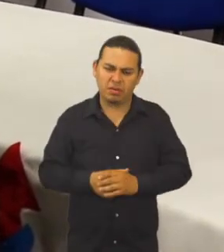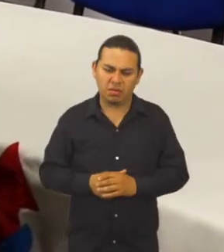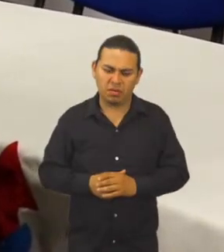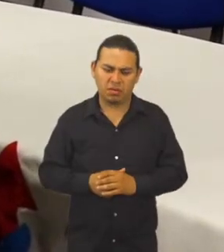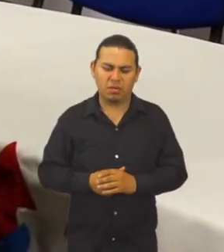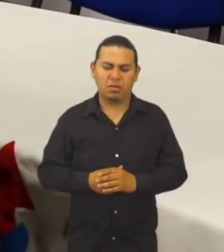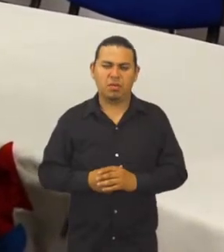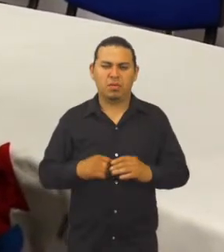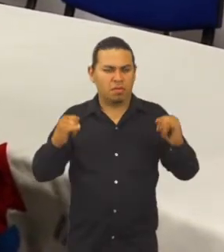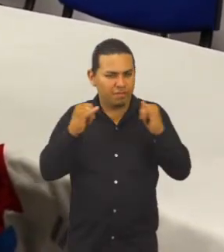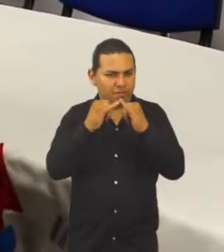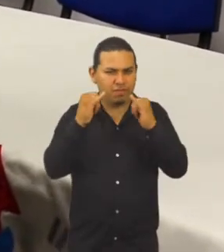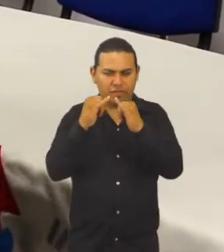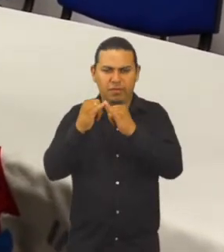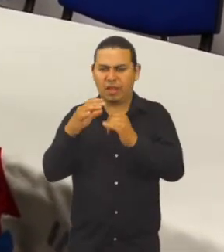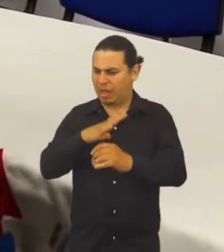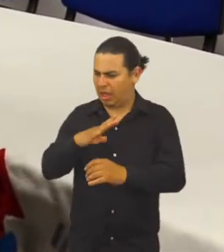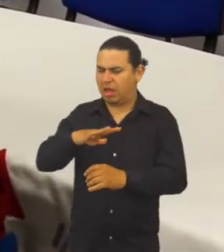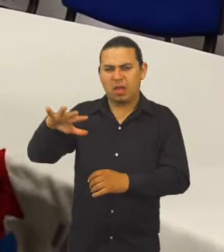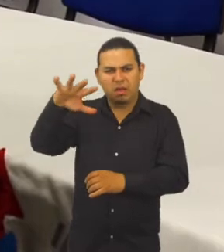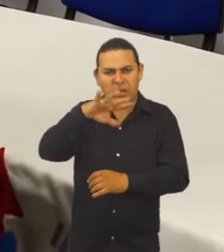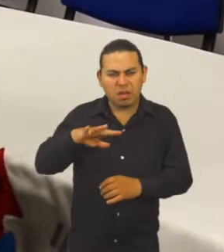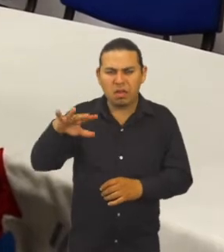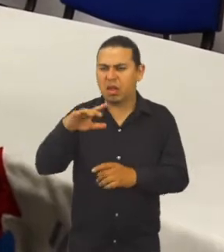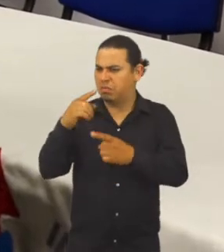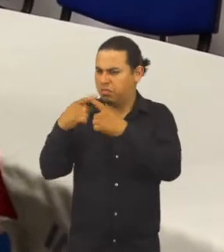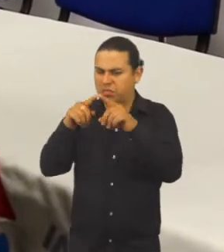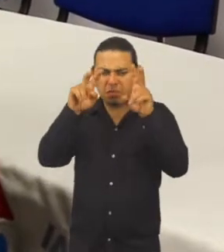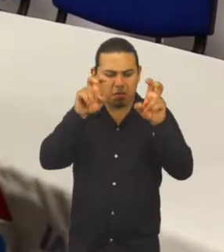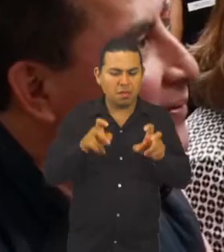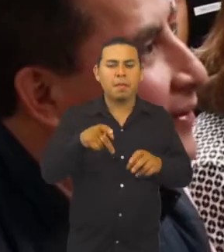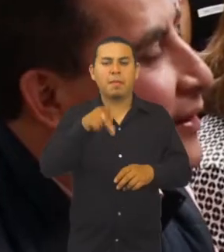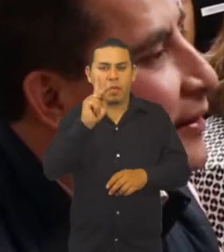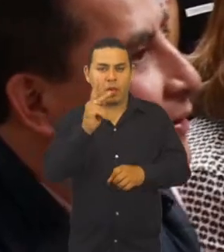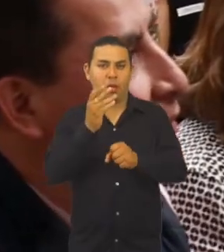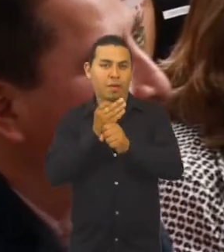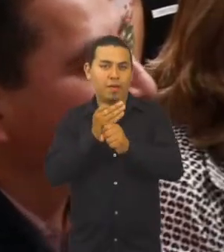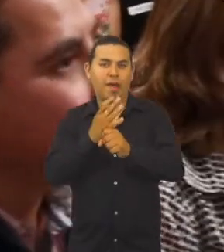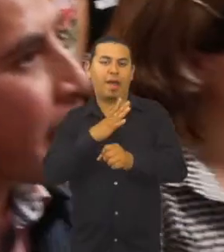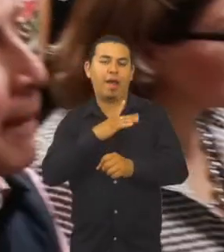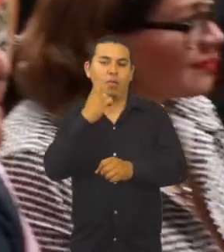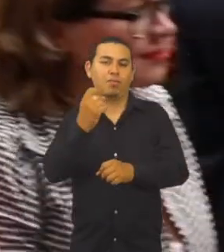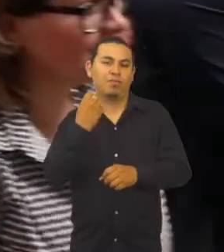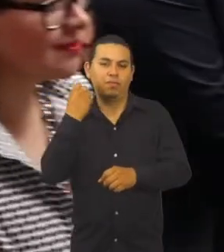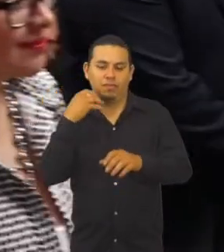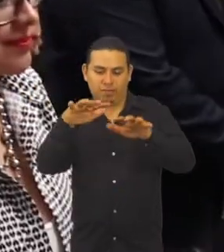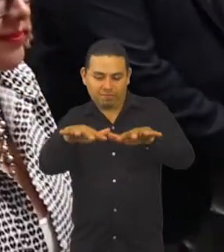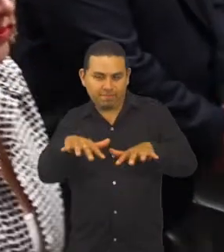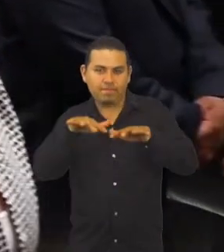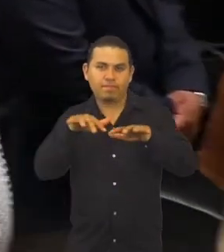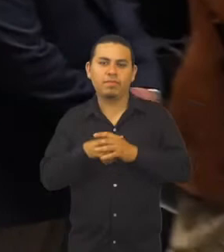programa? Bueno, la intención es que este programa se establezca en todas, pero apenas se va a hacer el criterio diagnóstico